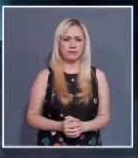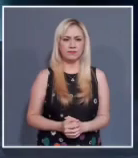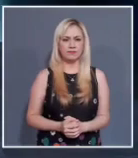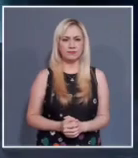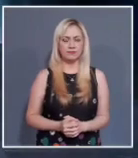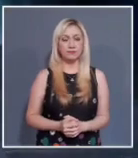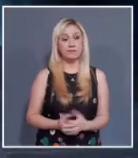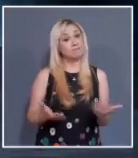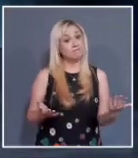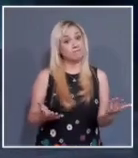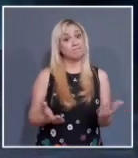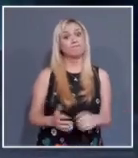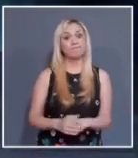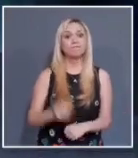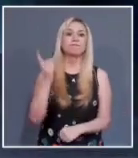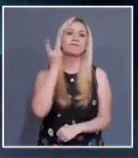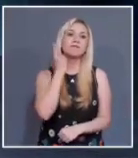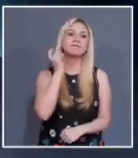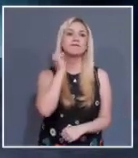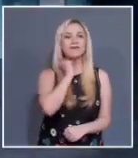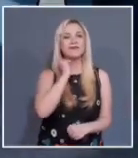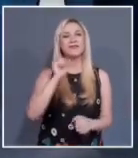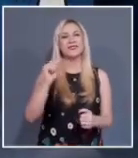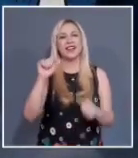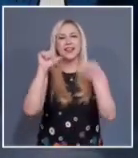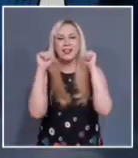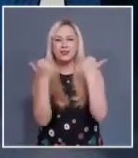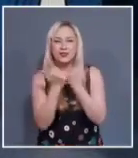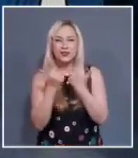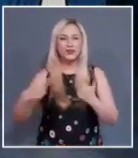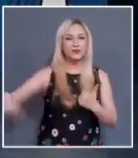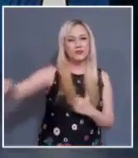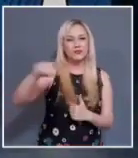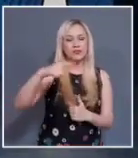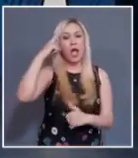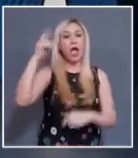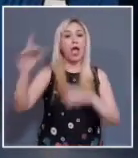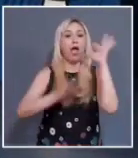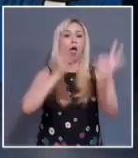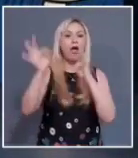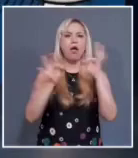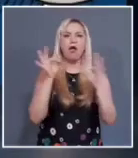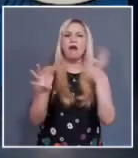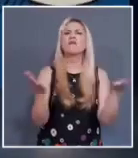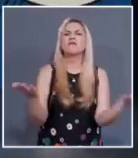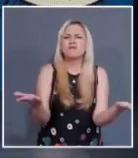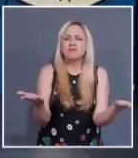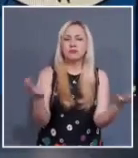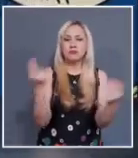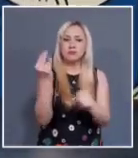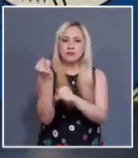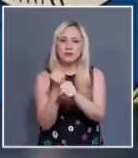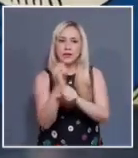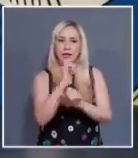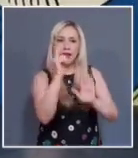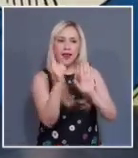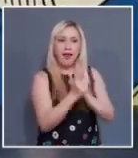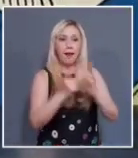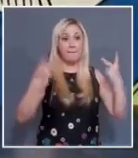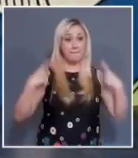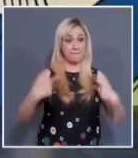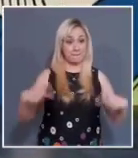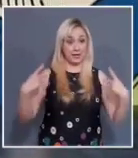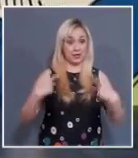Legisladores y organizaciones de la sociedad civil impulsan una campaña que tiene como fin modificar el marco legal para que las personas con mayores